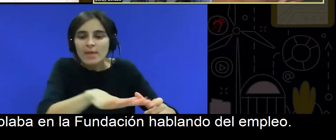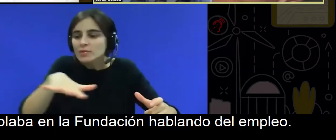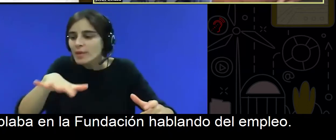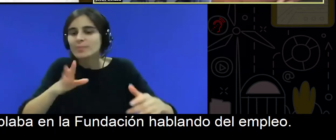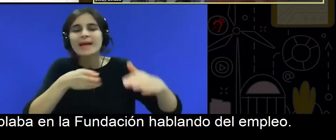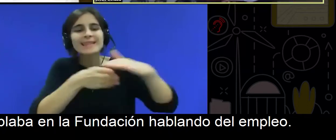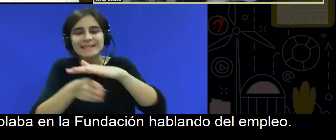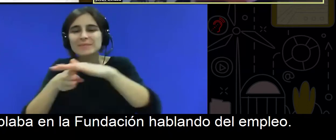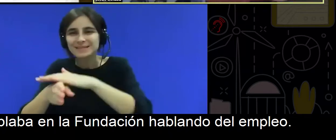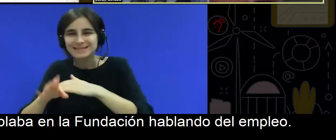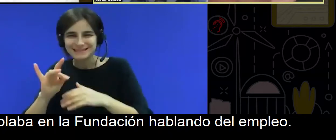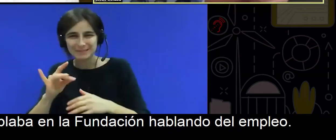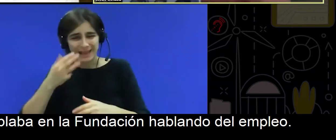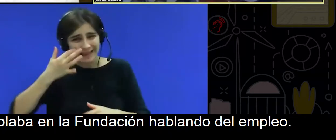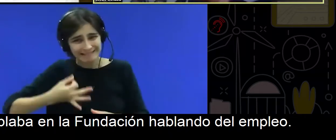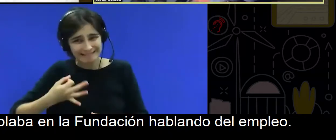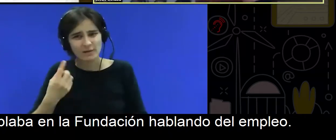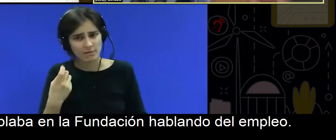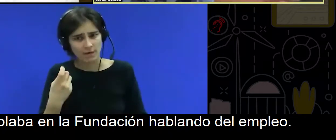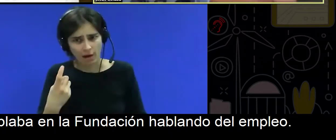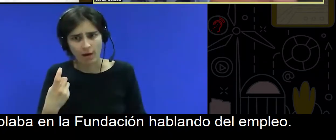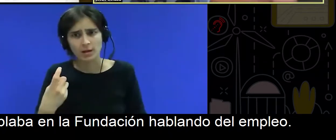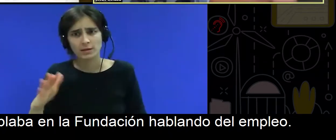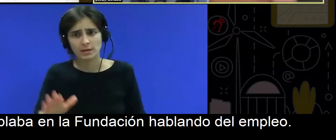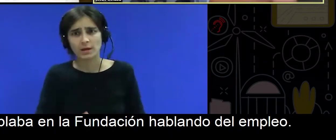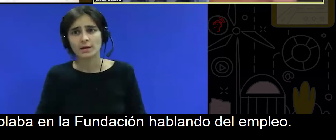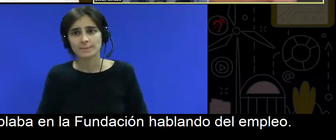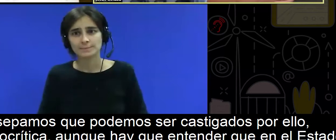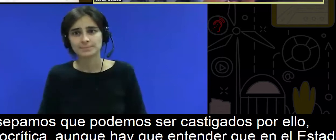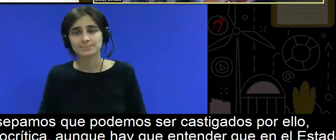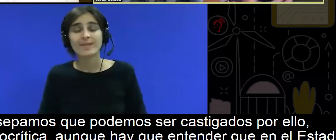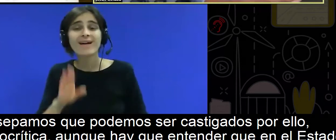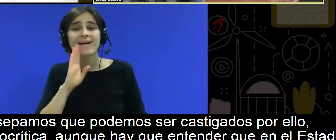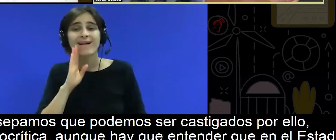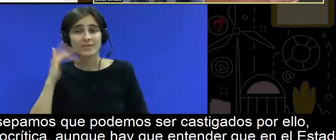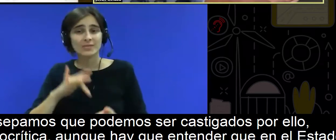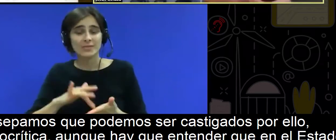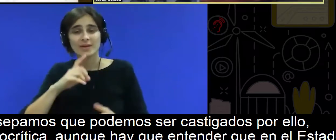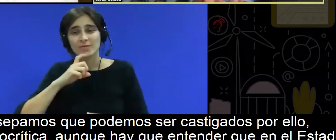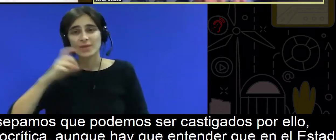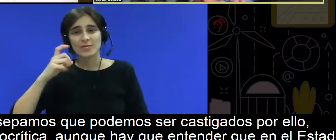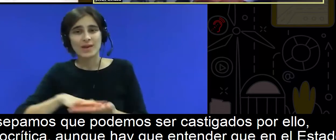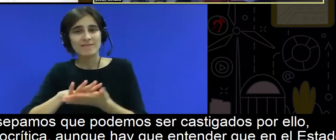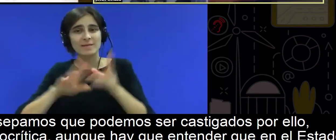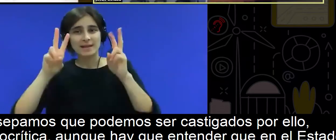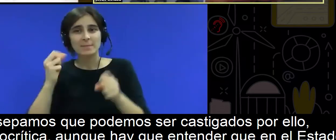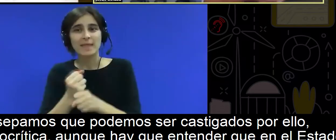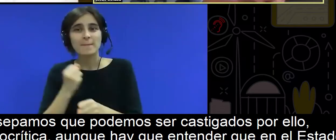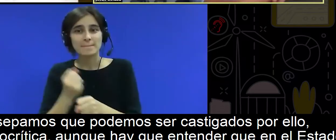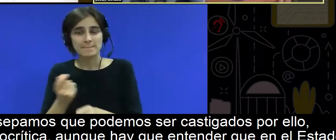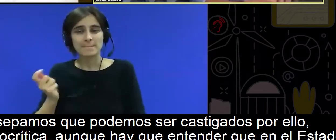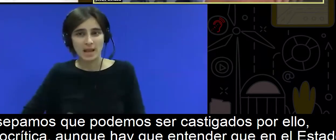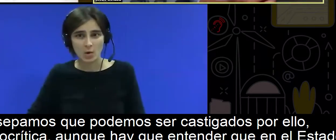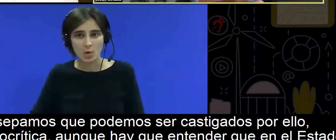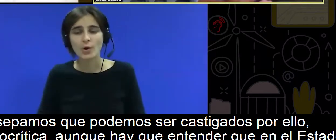Y yo el otro día lo hablaba en la Fundación hablando del empleo. Es importante que sepamos que podemos ser castigados por ello y